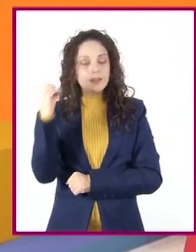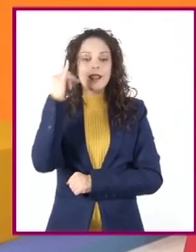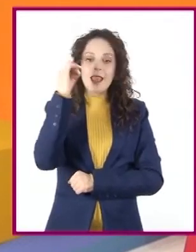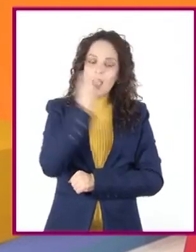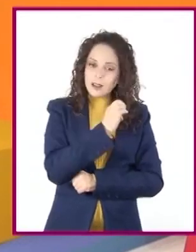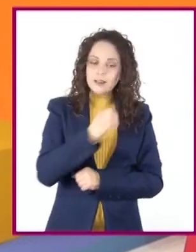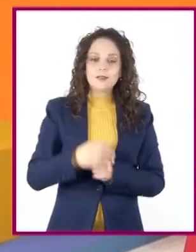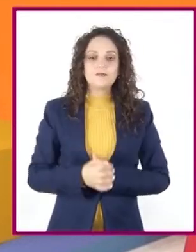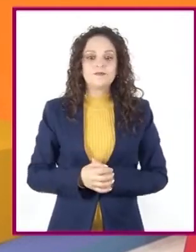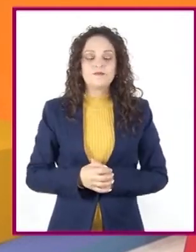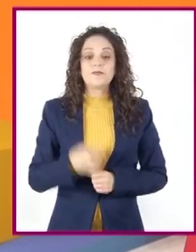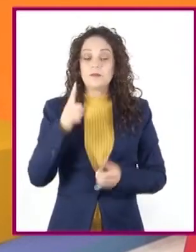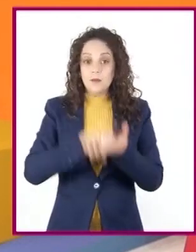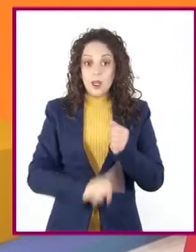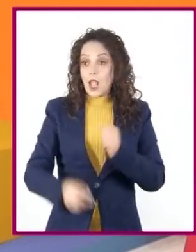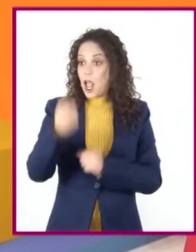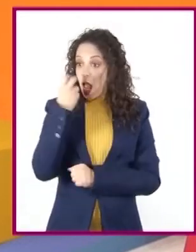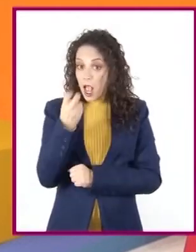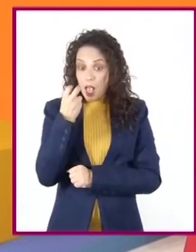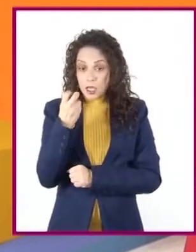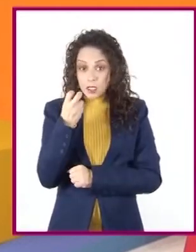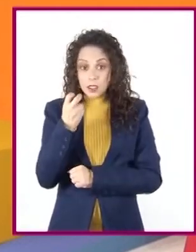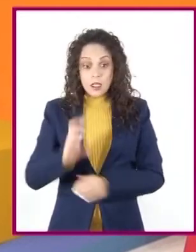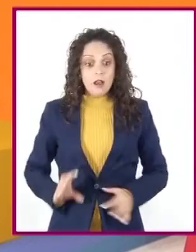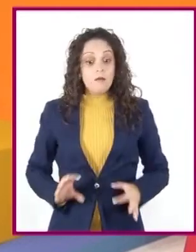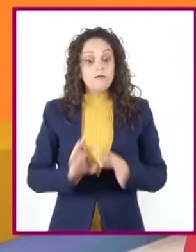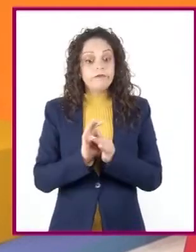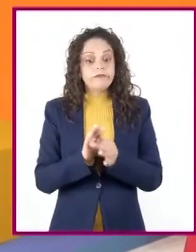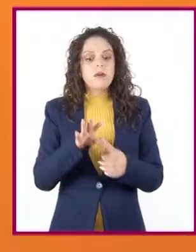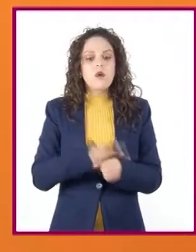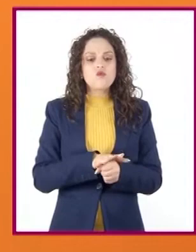forman parte de este recinto son